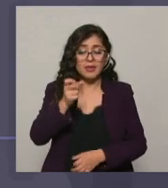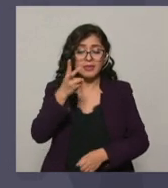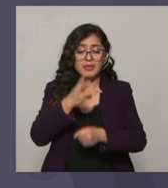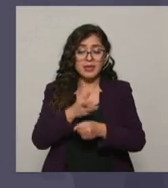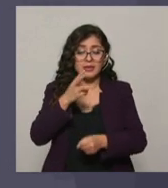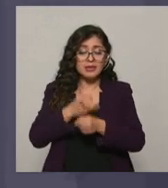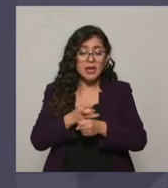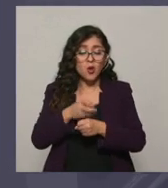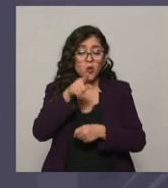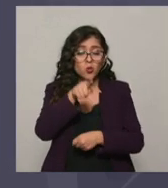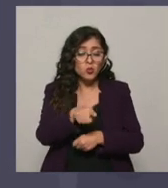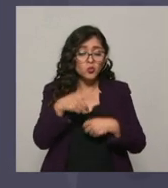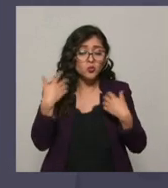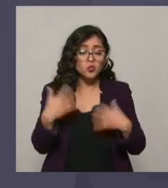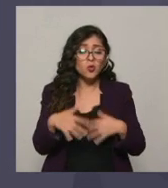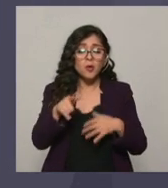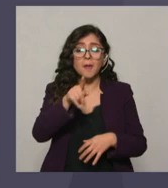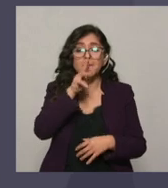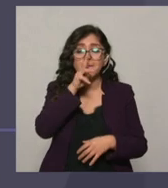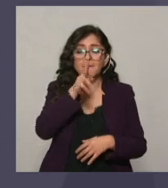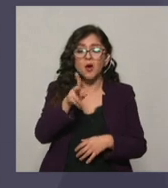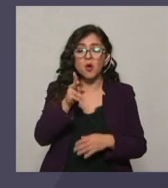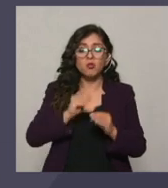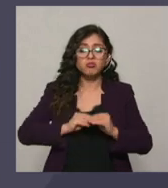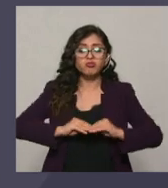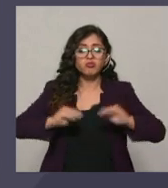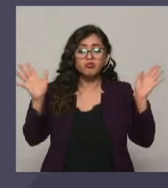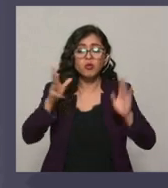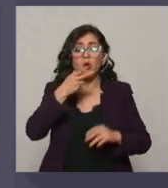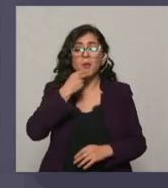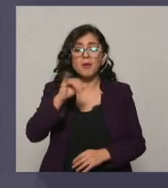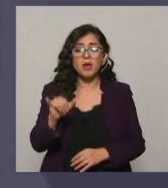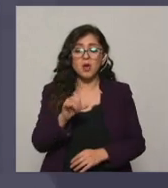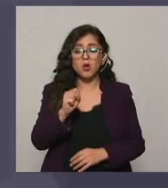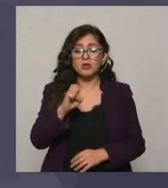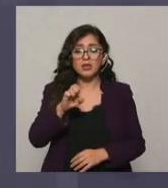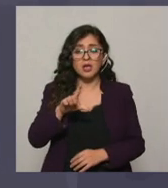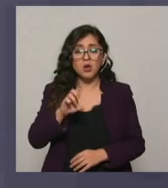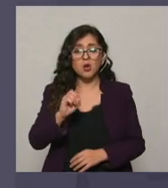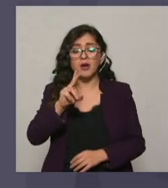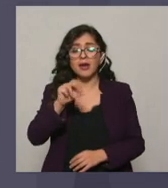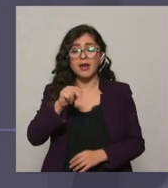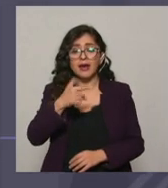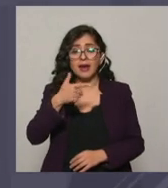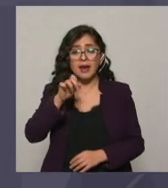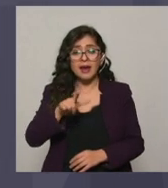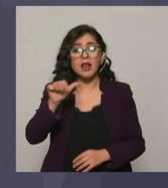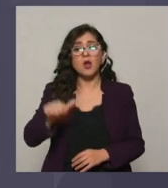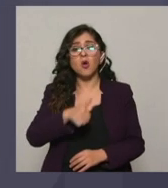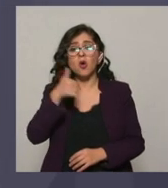salió fue el tuyo. Uno de los impulsores, incluso José Lo Rangel y varios artistas,